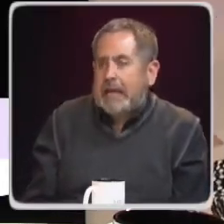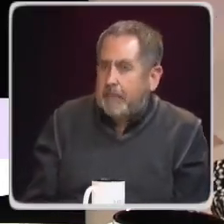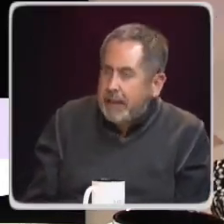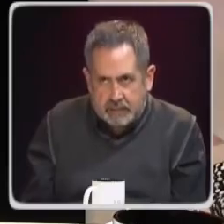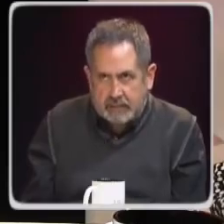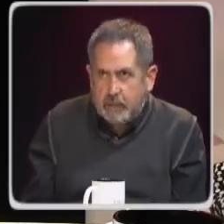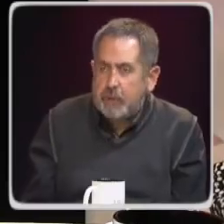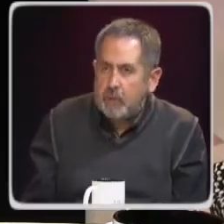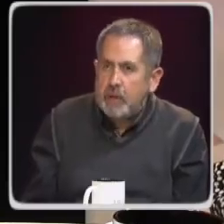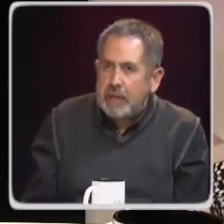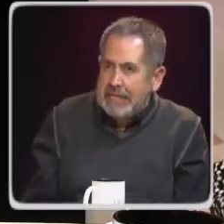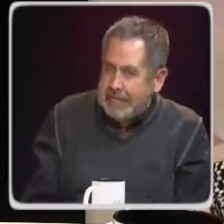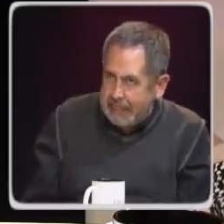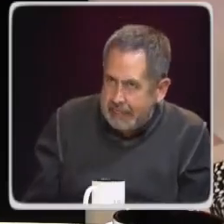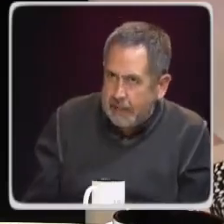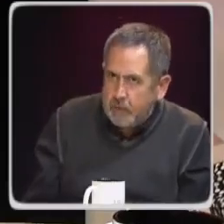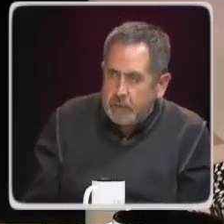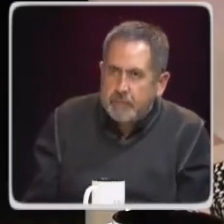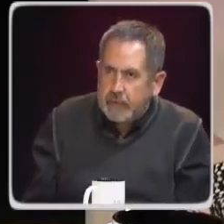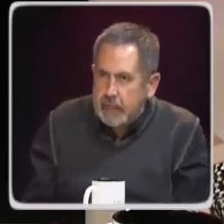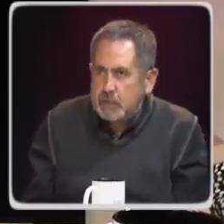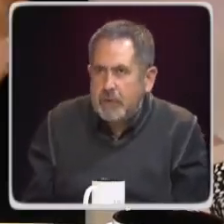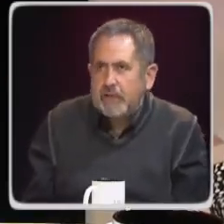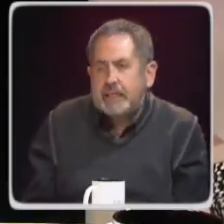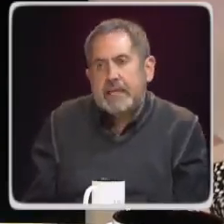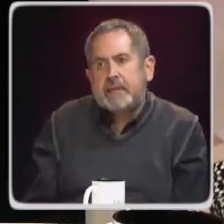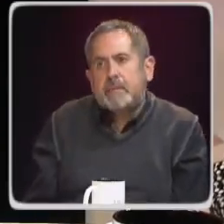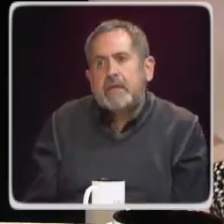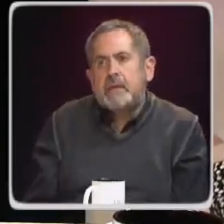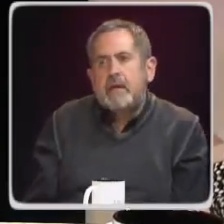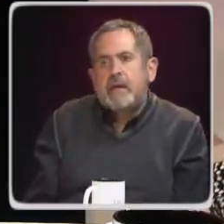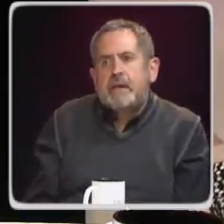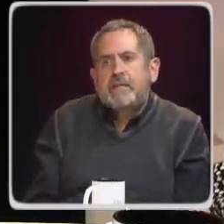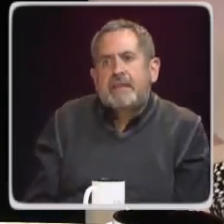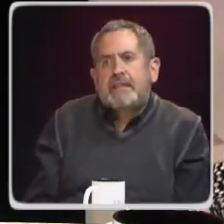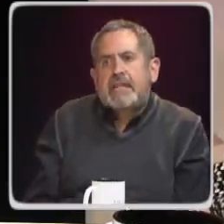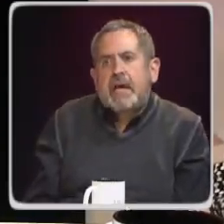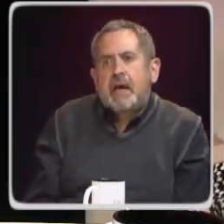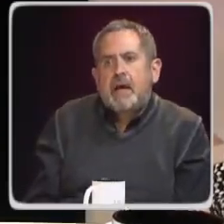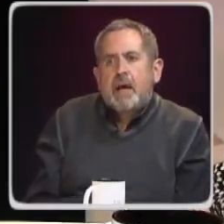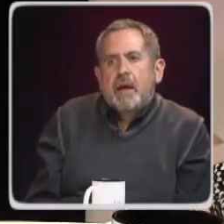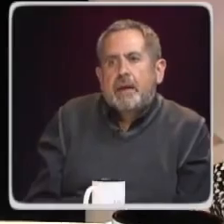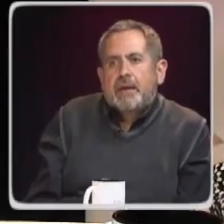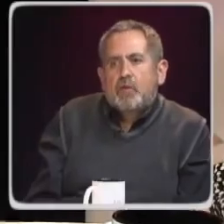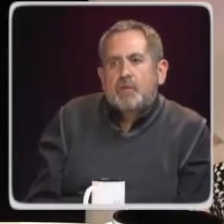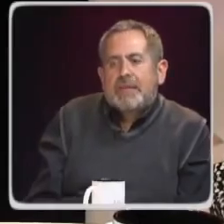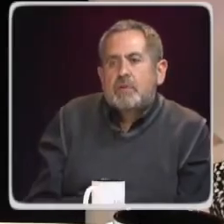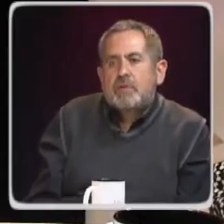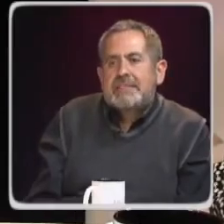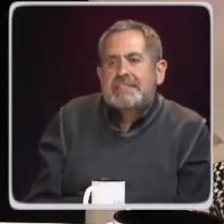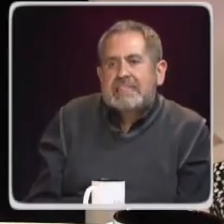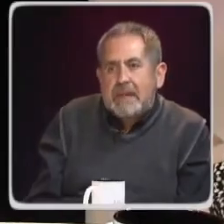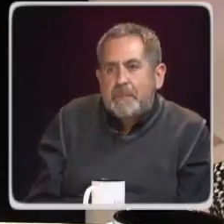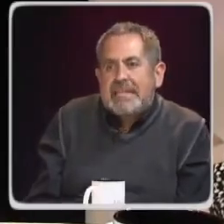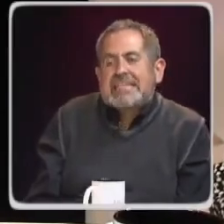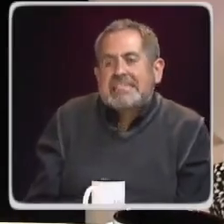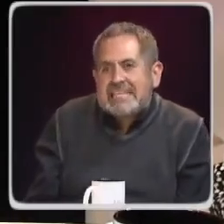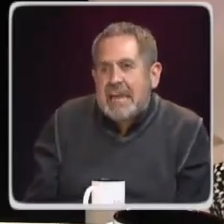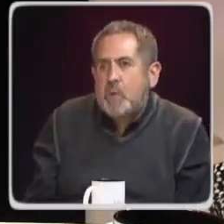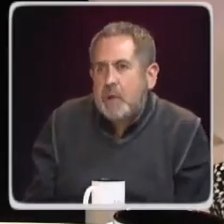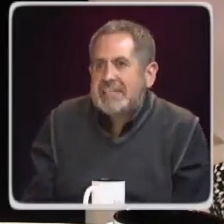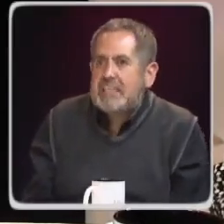que es la gramática de la lengua de señas mexicana. No solamente es mímica o algún sistema alternativo. No, la